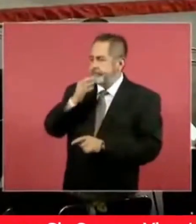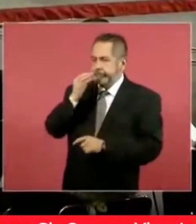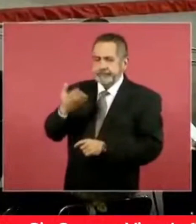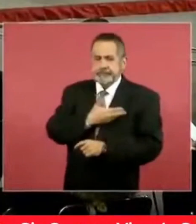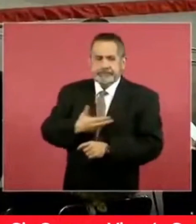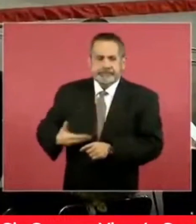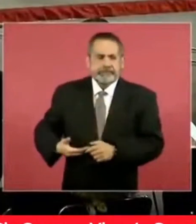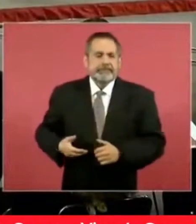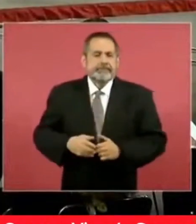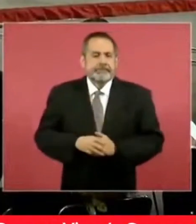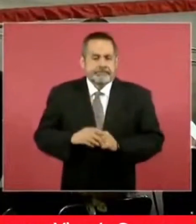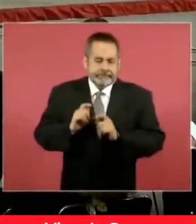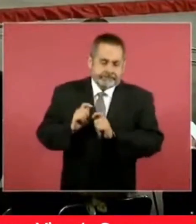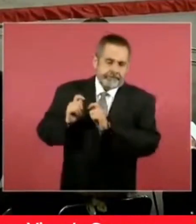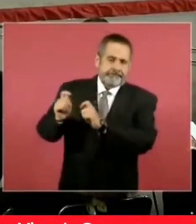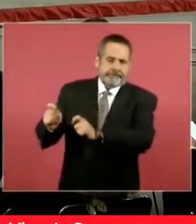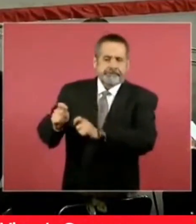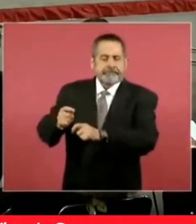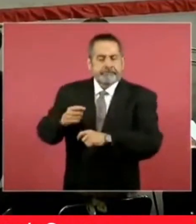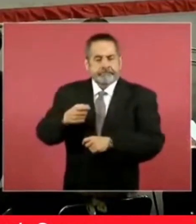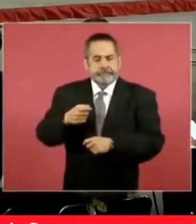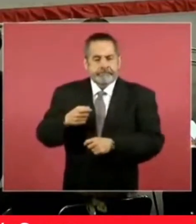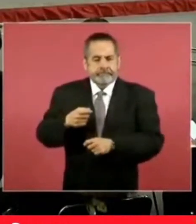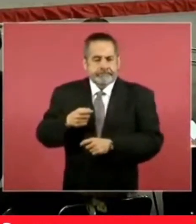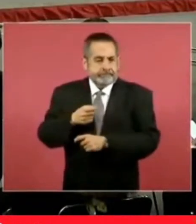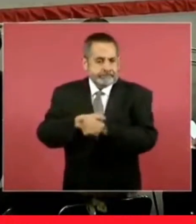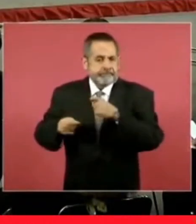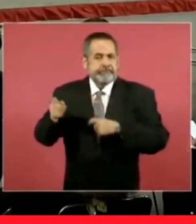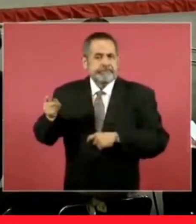permito ceder el micrófono a mi secretario